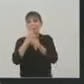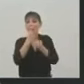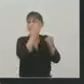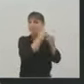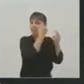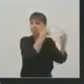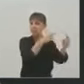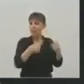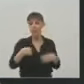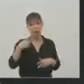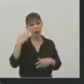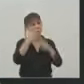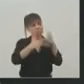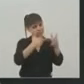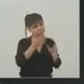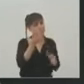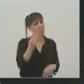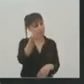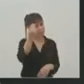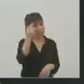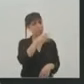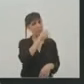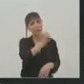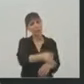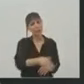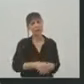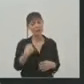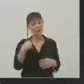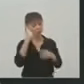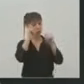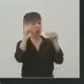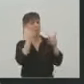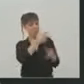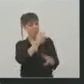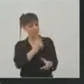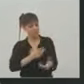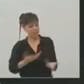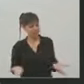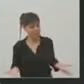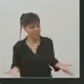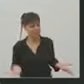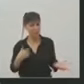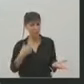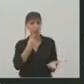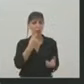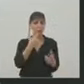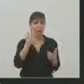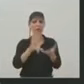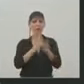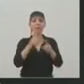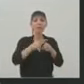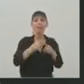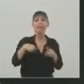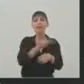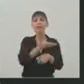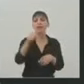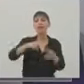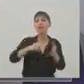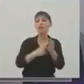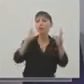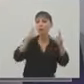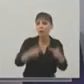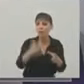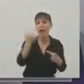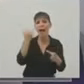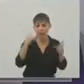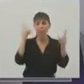Te lo vengo diciendo desde hace mucho y lo sabes. Entonces, me llama la atención esta pregunta. Yo no tengo ninguna duda que la política social de la Ciudad de Buenos Aires tiene